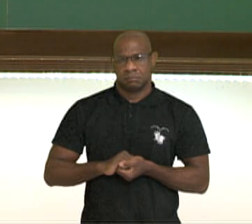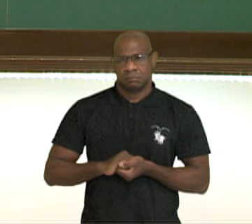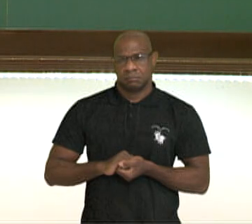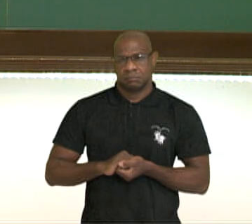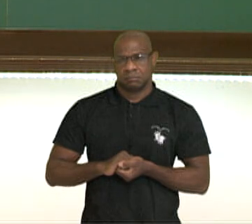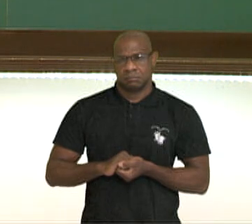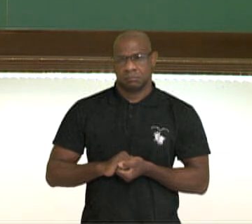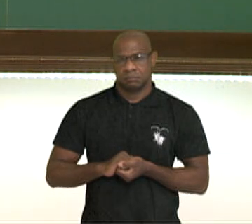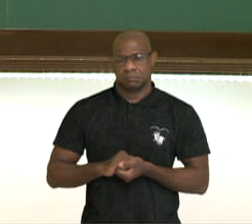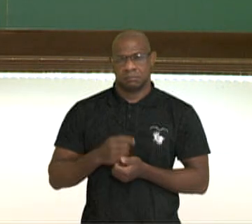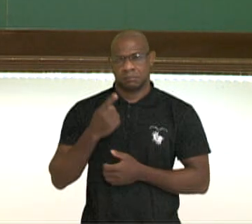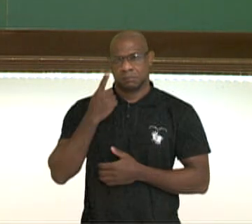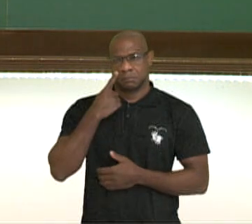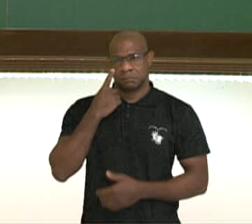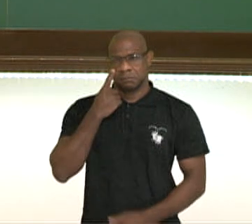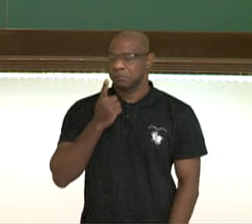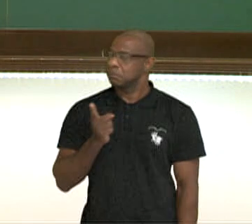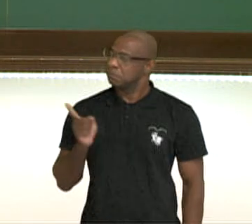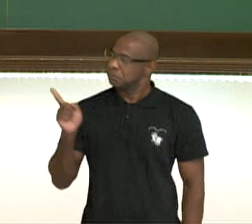Vamos lá?